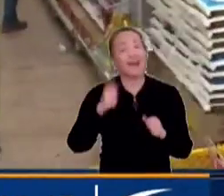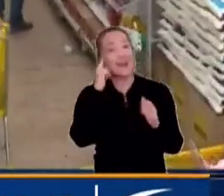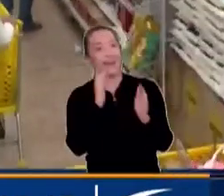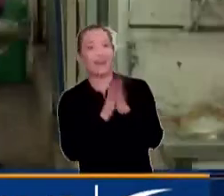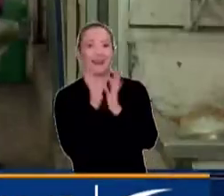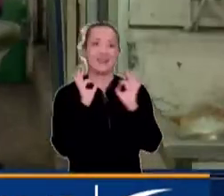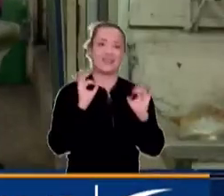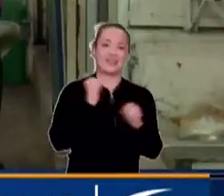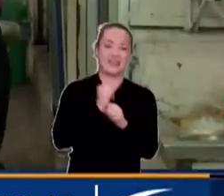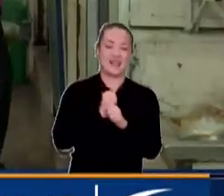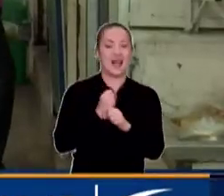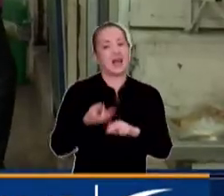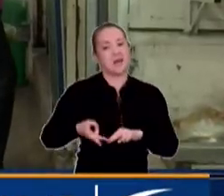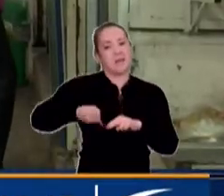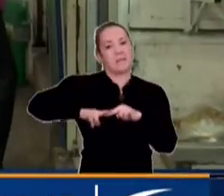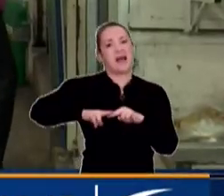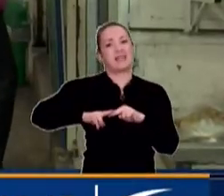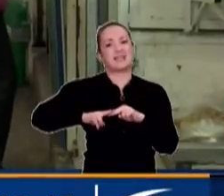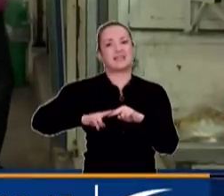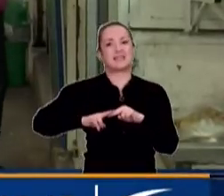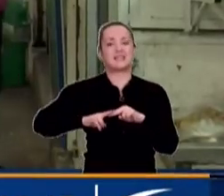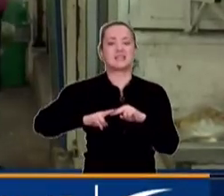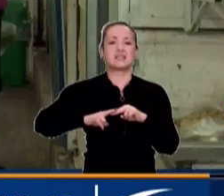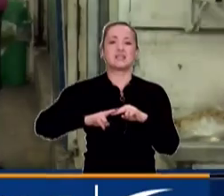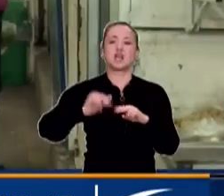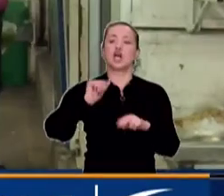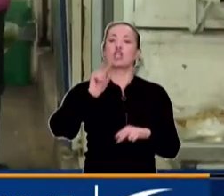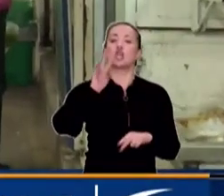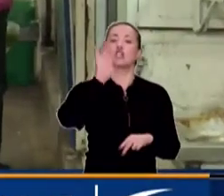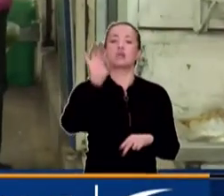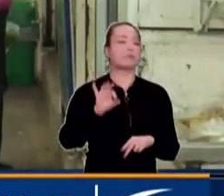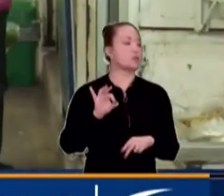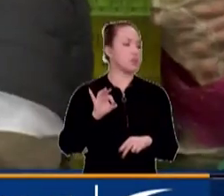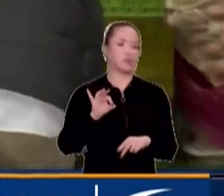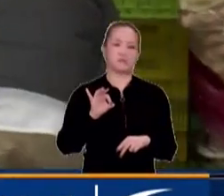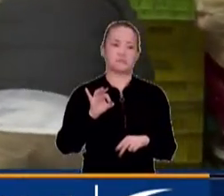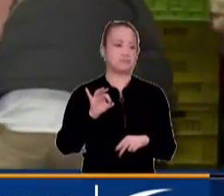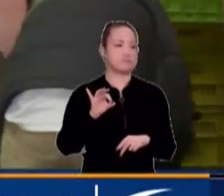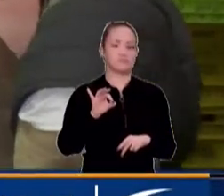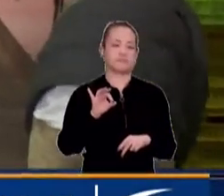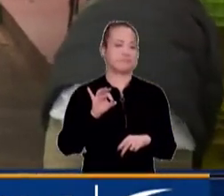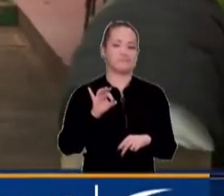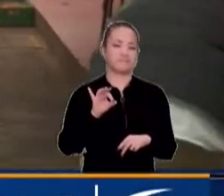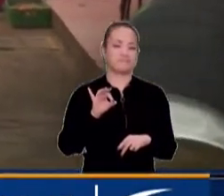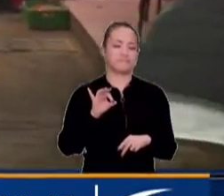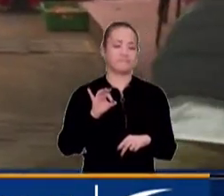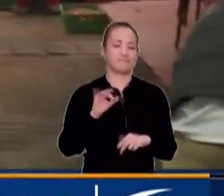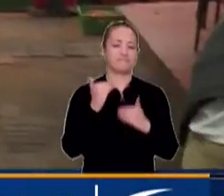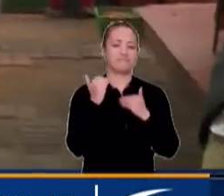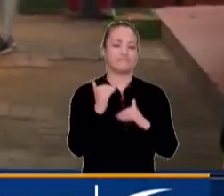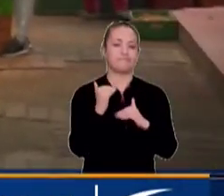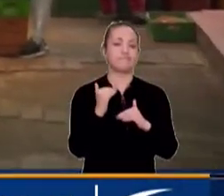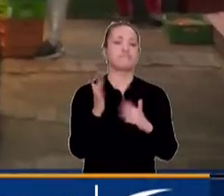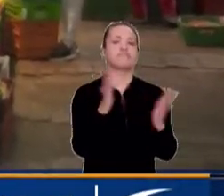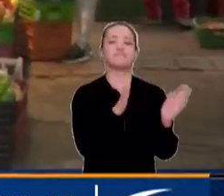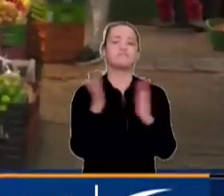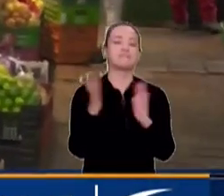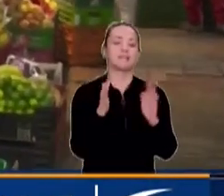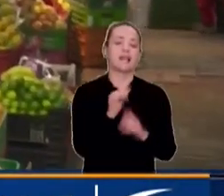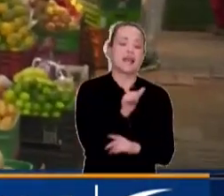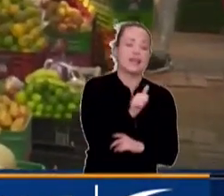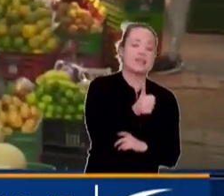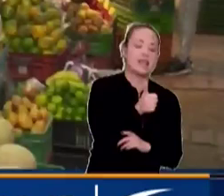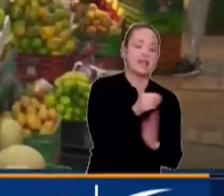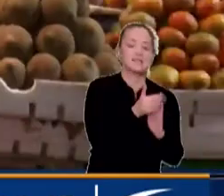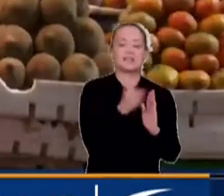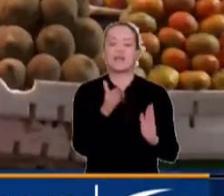que su aumento fuera de más del 12%, indiscutiblemente sí, máximo, eso estará entre el 10